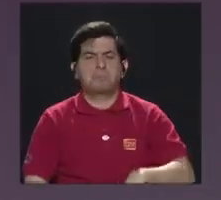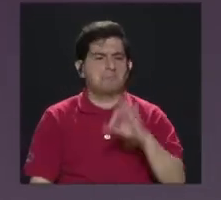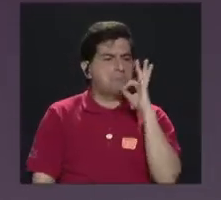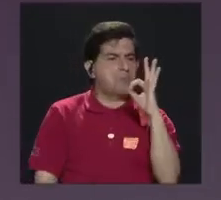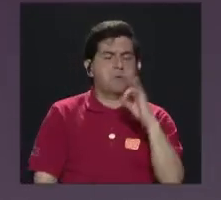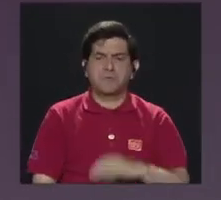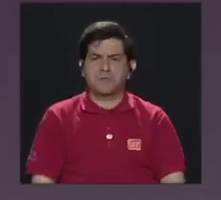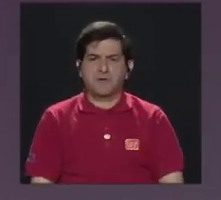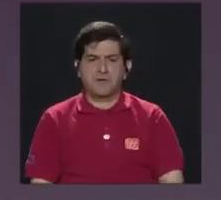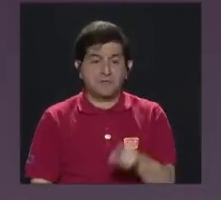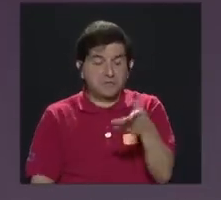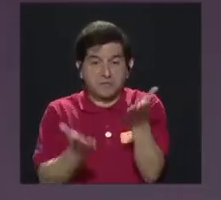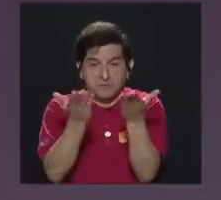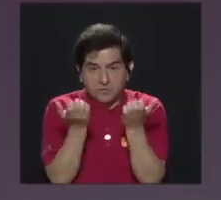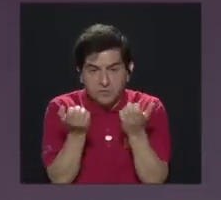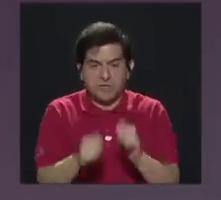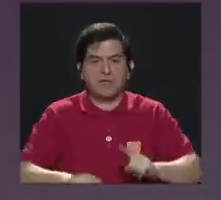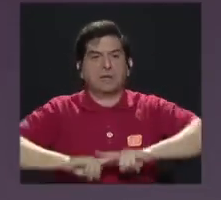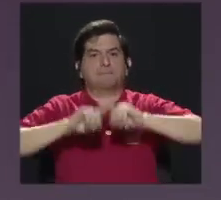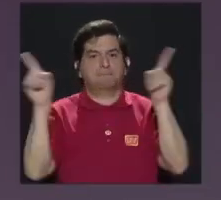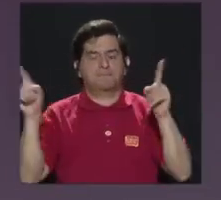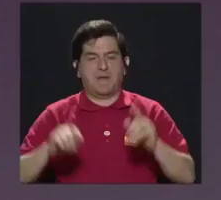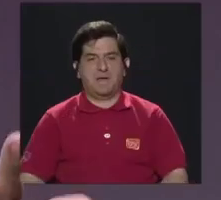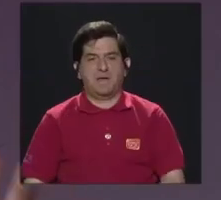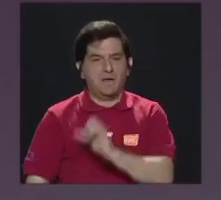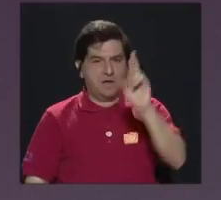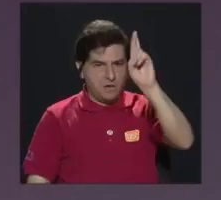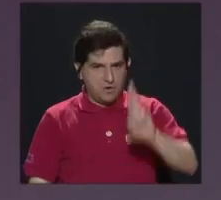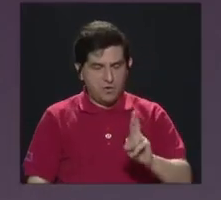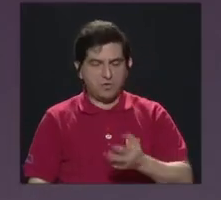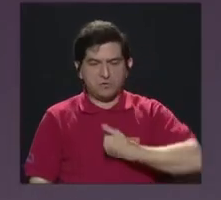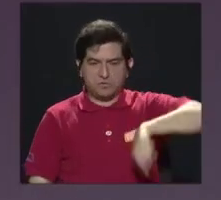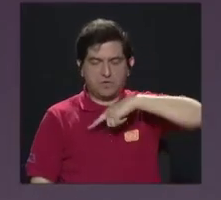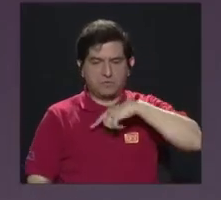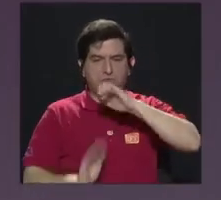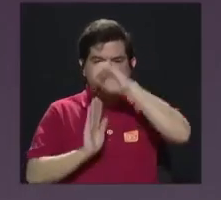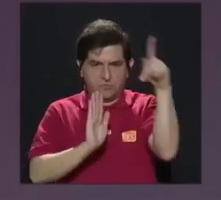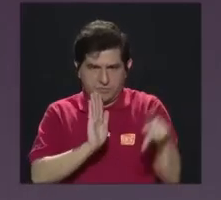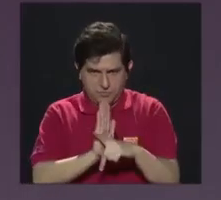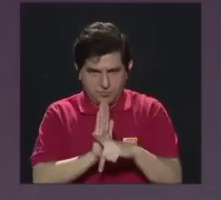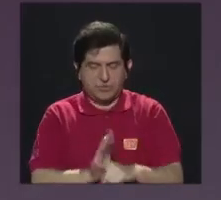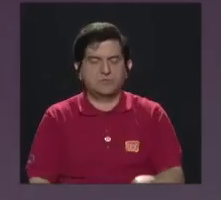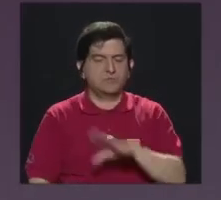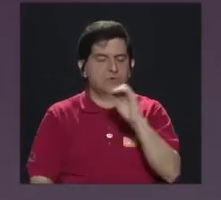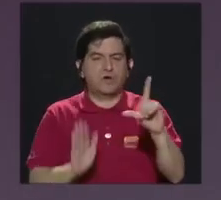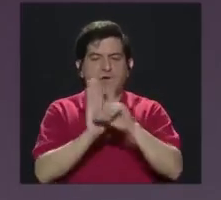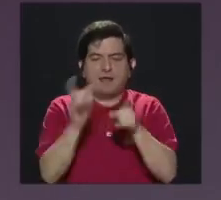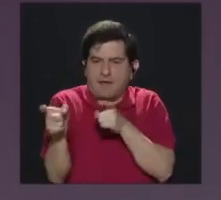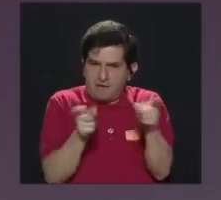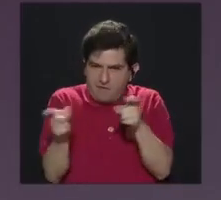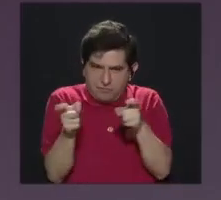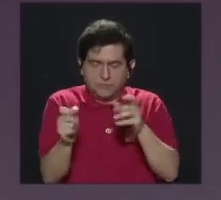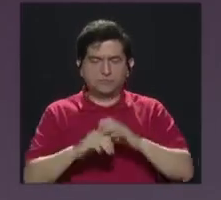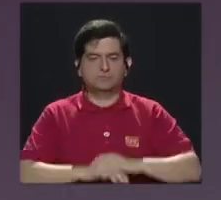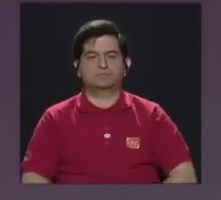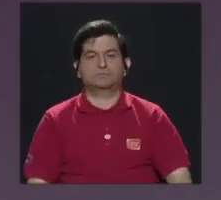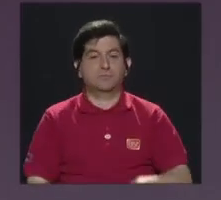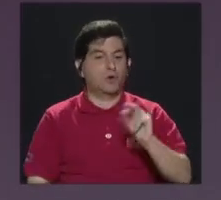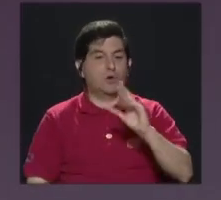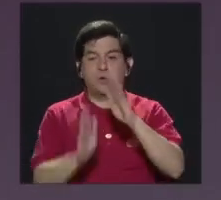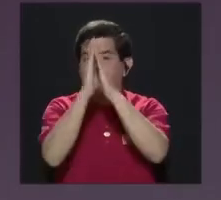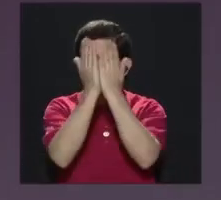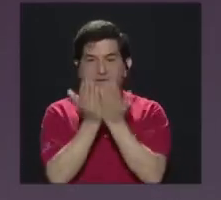ellos si lo desean hacer así. Sin embargo, o sea, en Costa Rica nos regimos por la constitución política y por las leyes, no por la